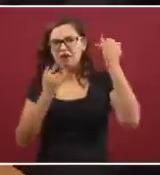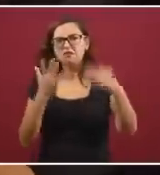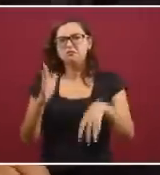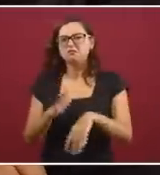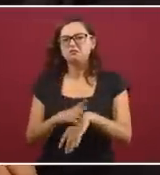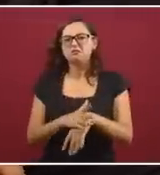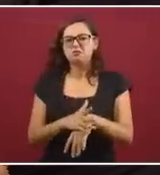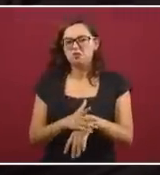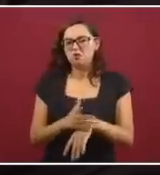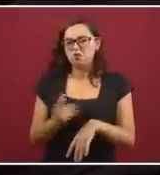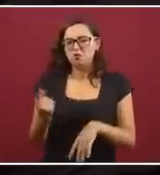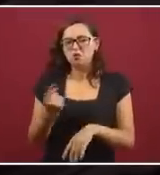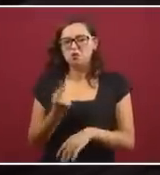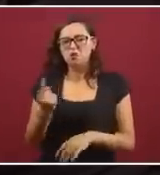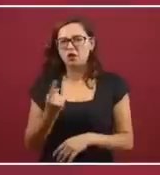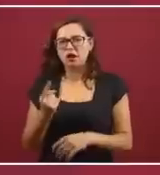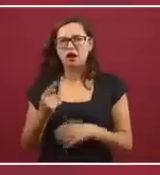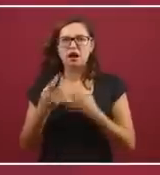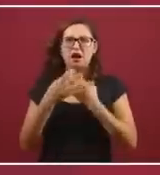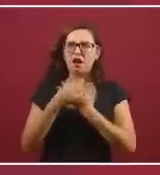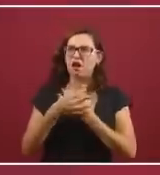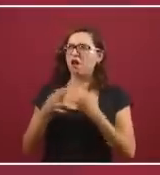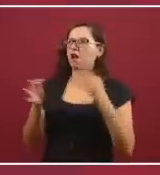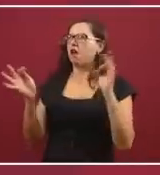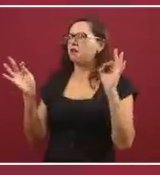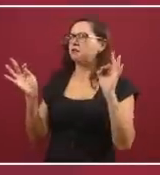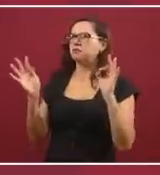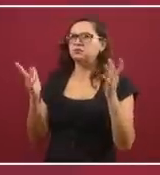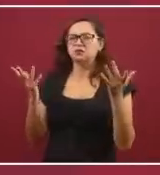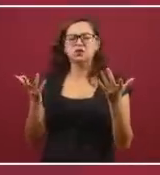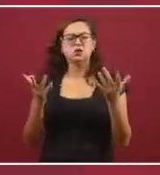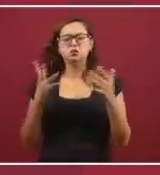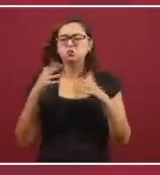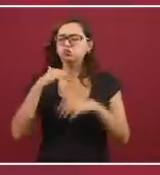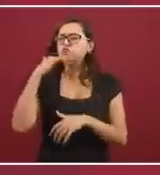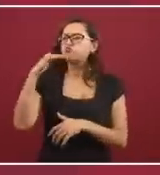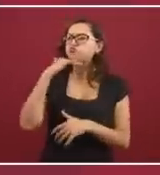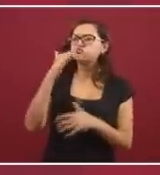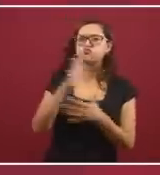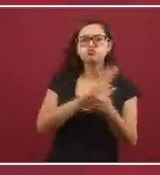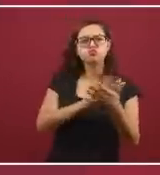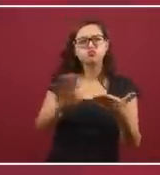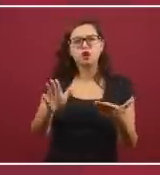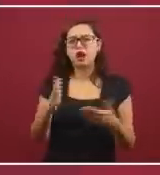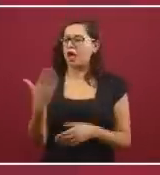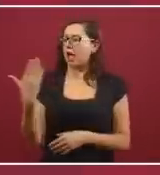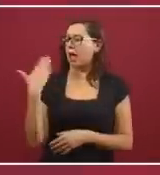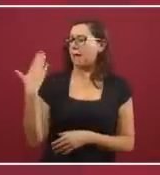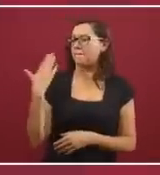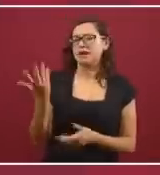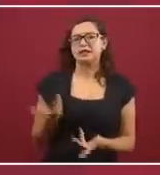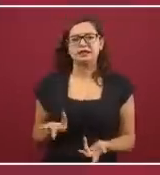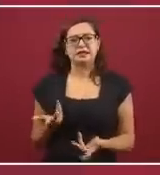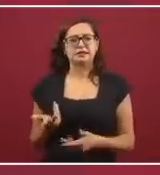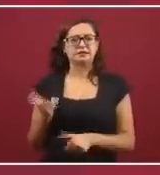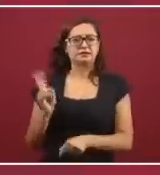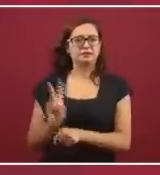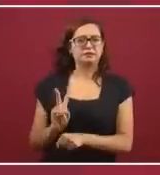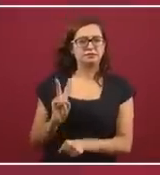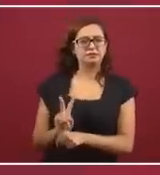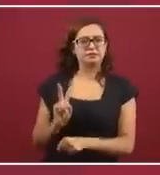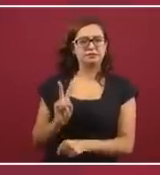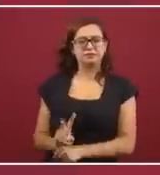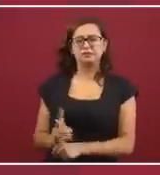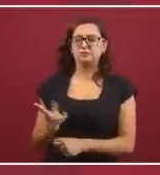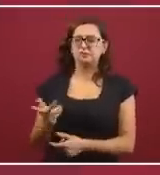basta diciendo que no hay corrupción se acaba de venir el inspector por su cuota